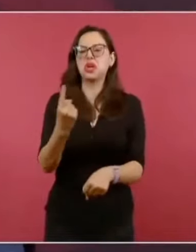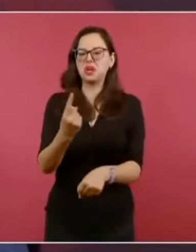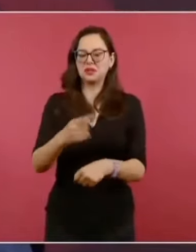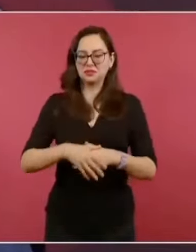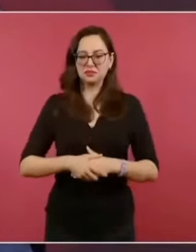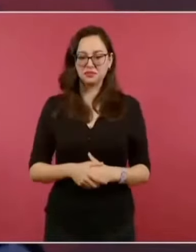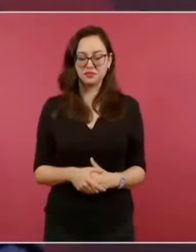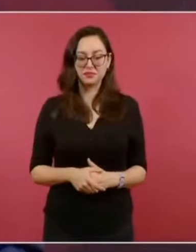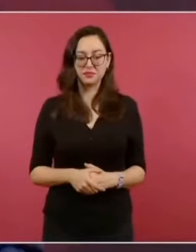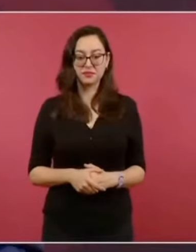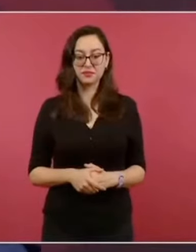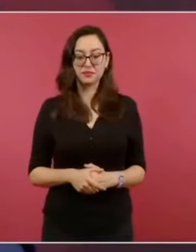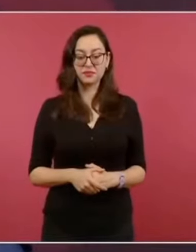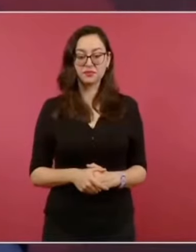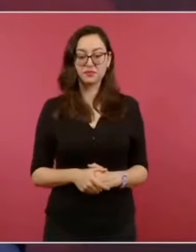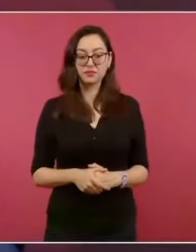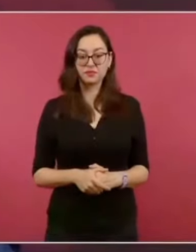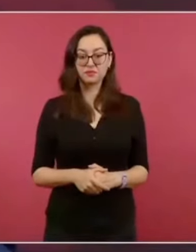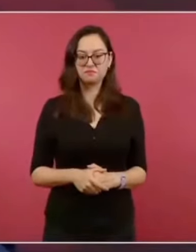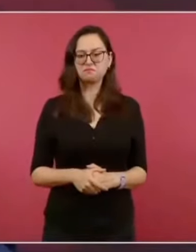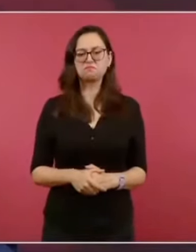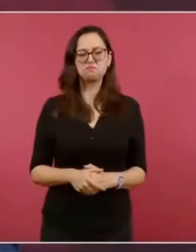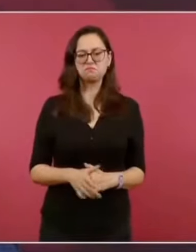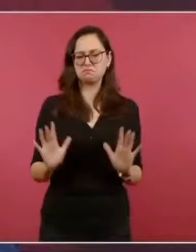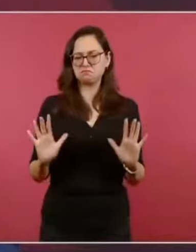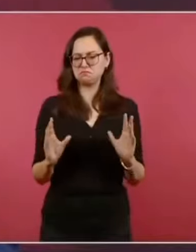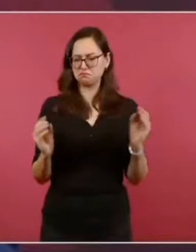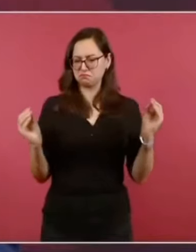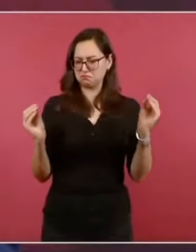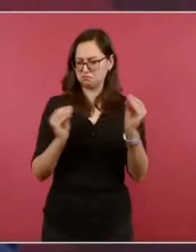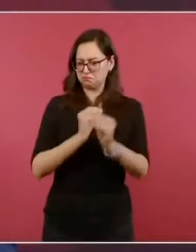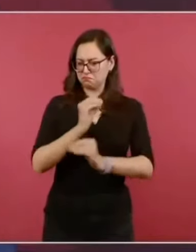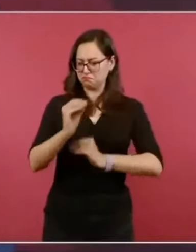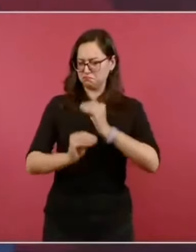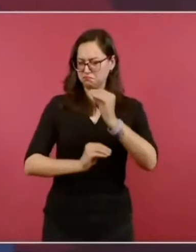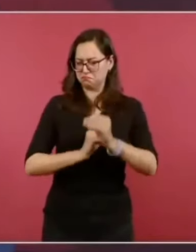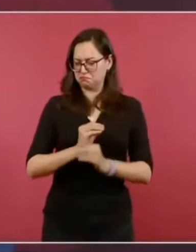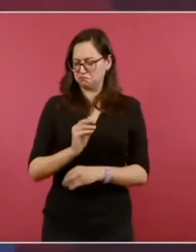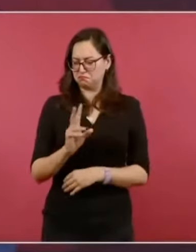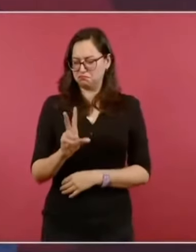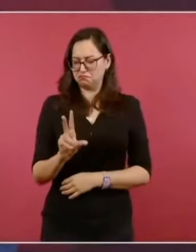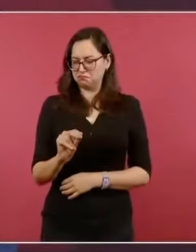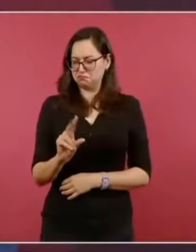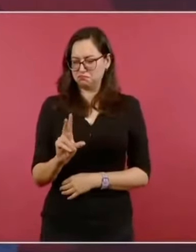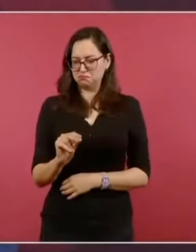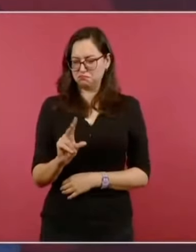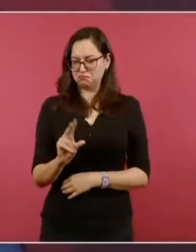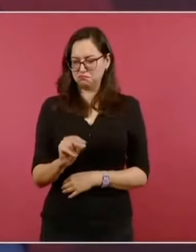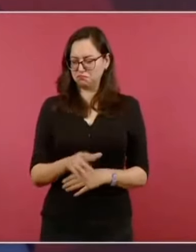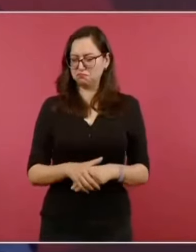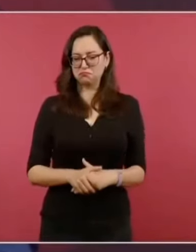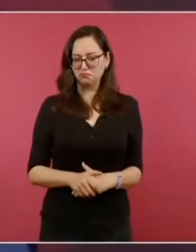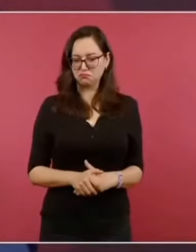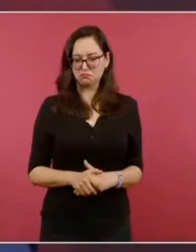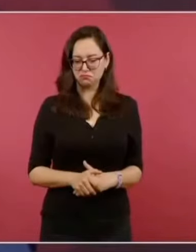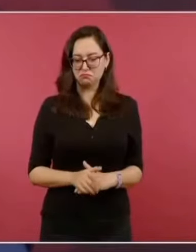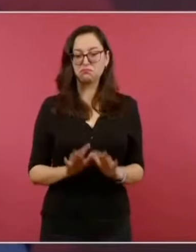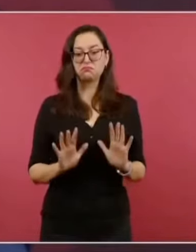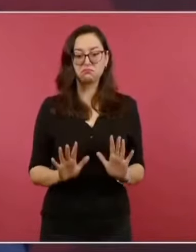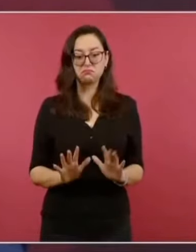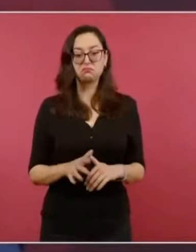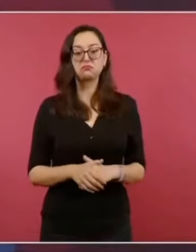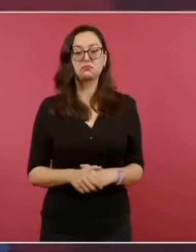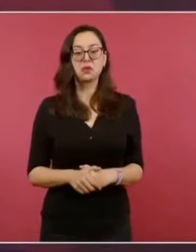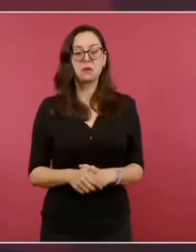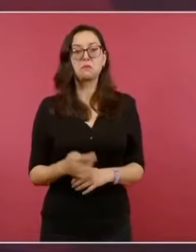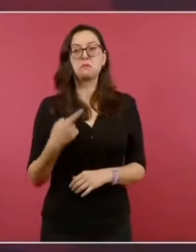este no se trata de polemizar nada más decirte que si de algo